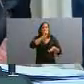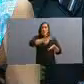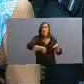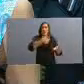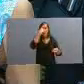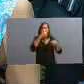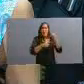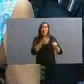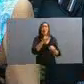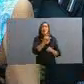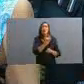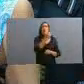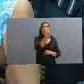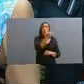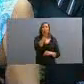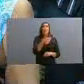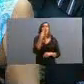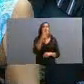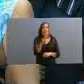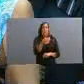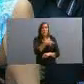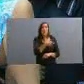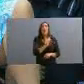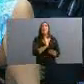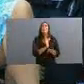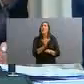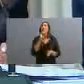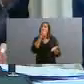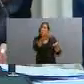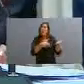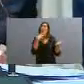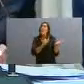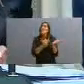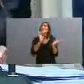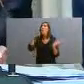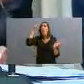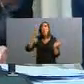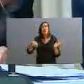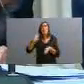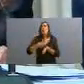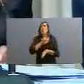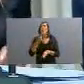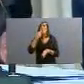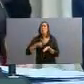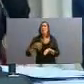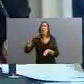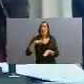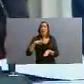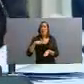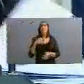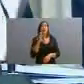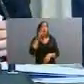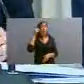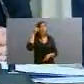1-2000, la posterior, 1-2000, que exime a los jueces del pago del impuesto a las ganancias? La doctora Argibay contesta, yo siempre dije que había que